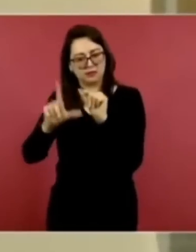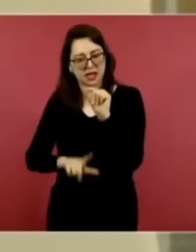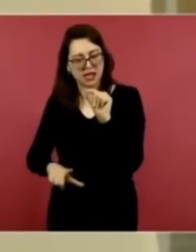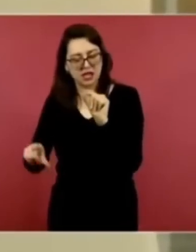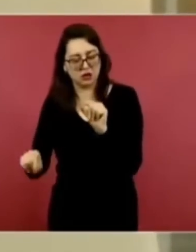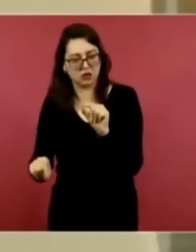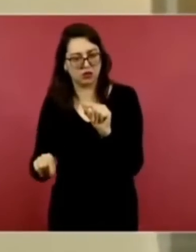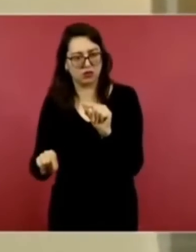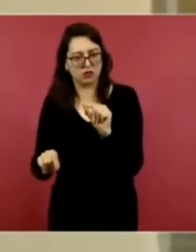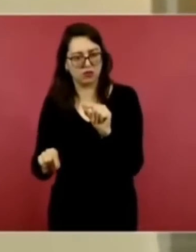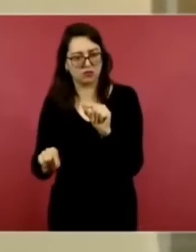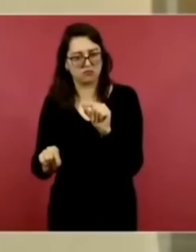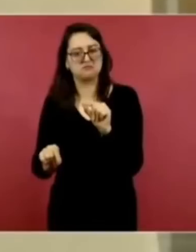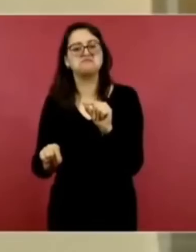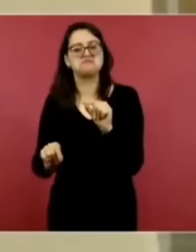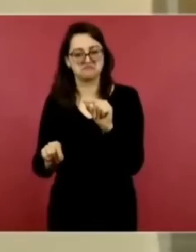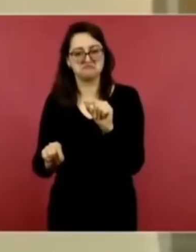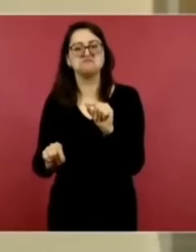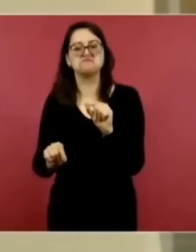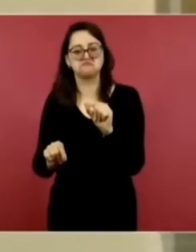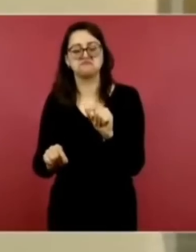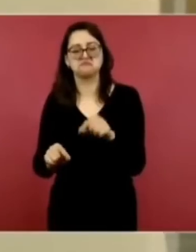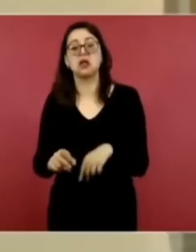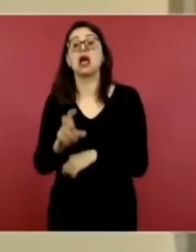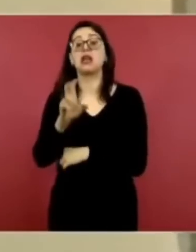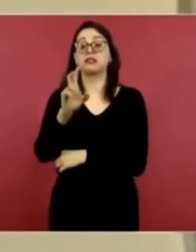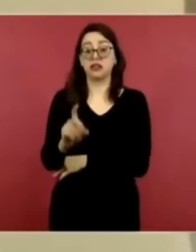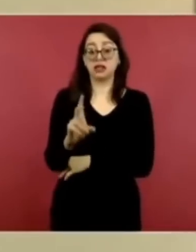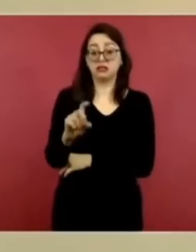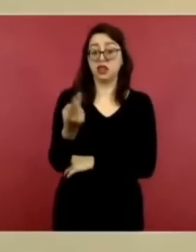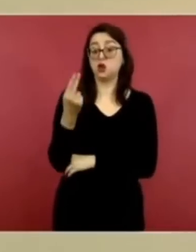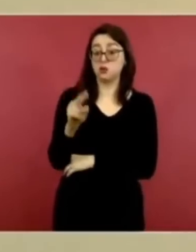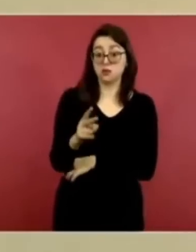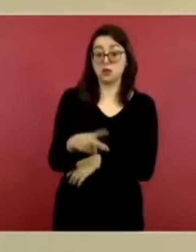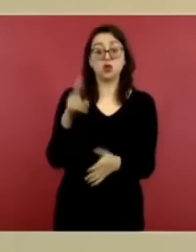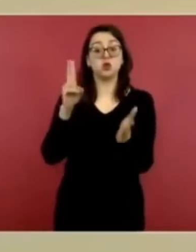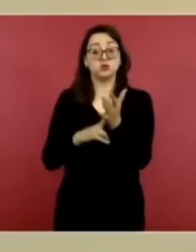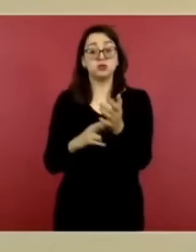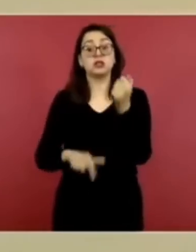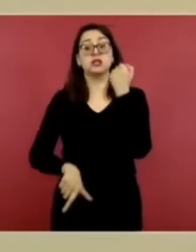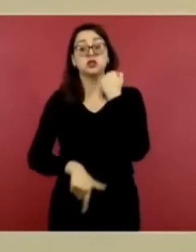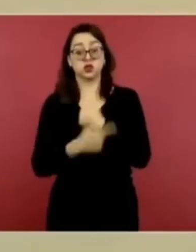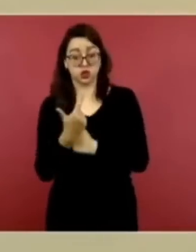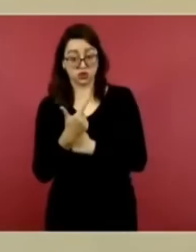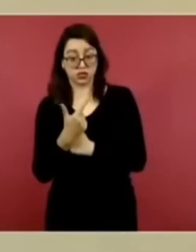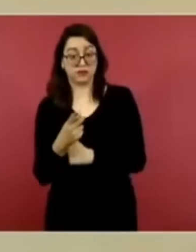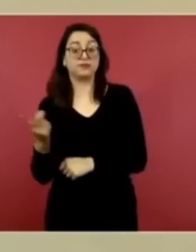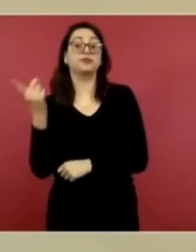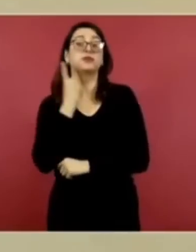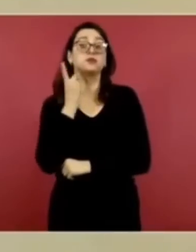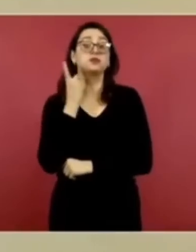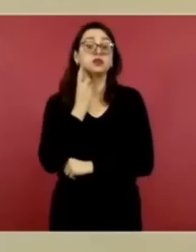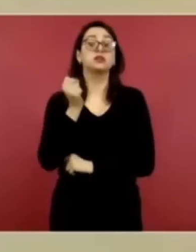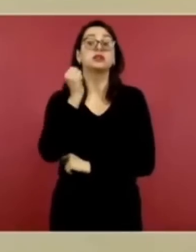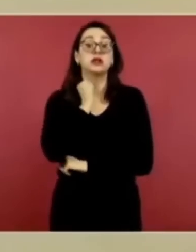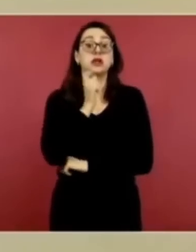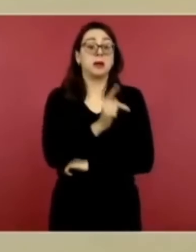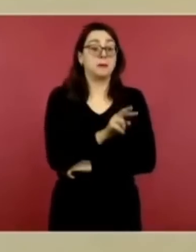Poco antes el 30 de noviembre de 2012 diputados y senadores del PRI y del PAN